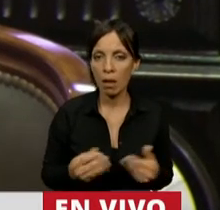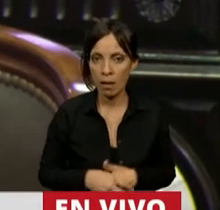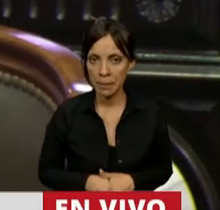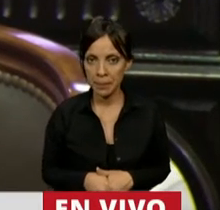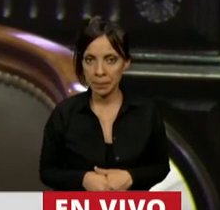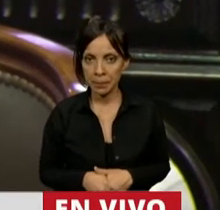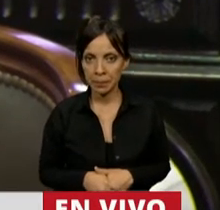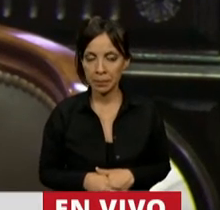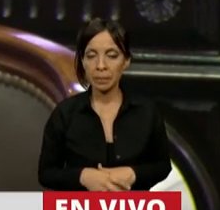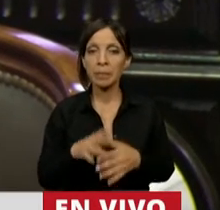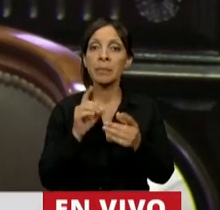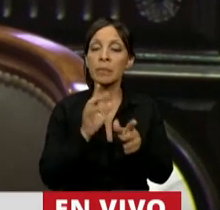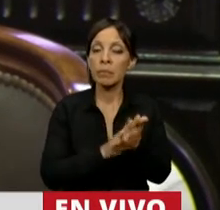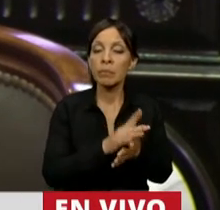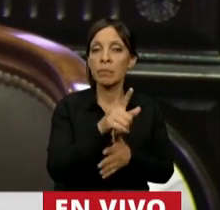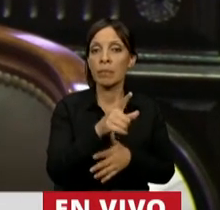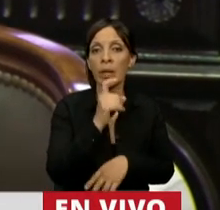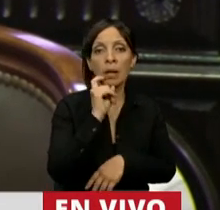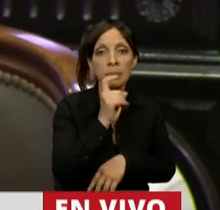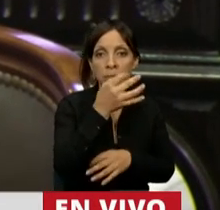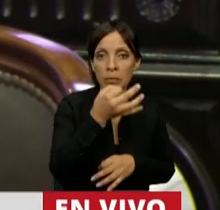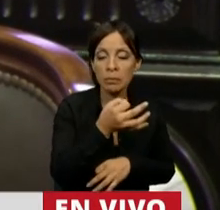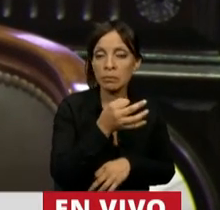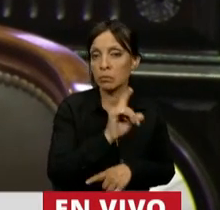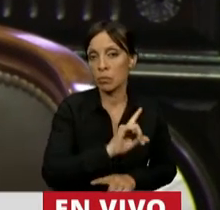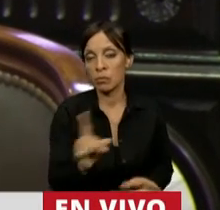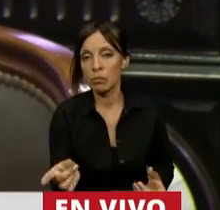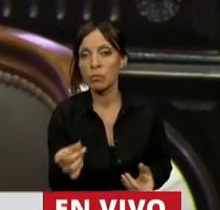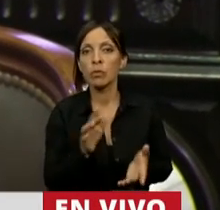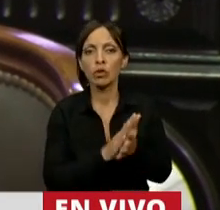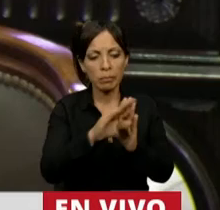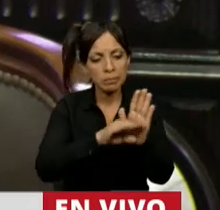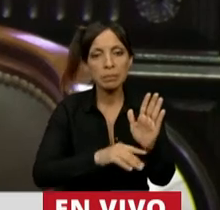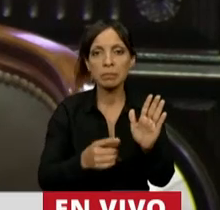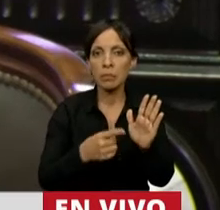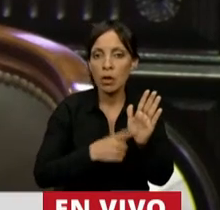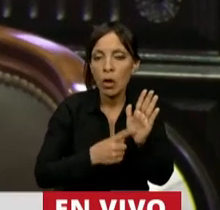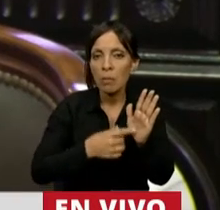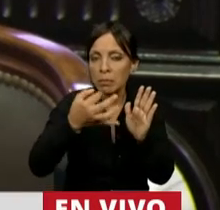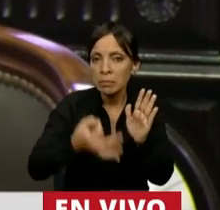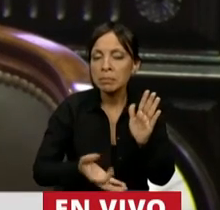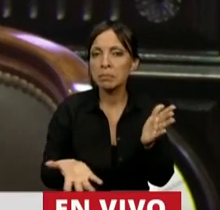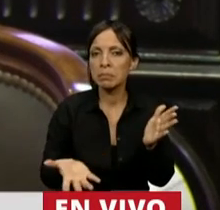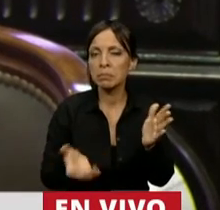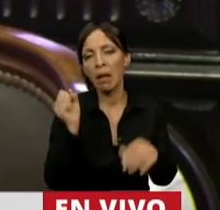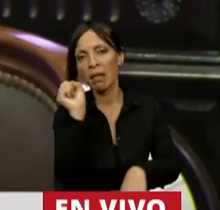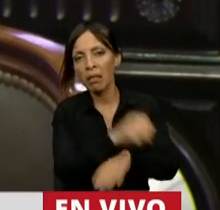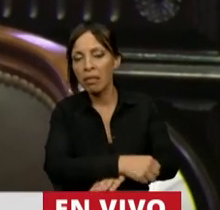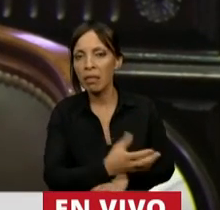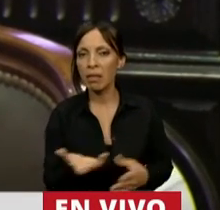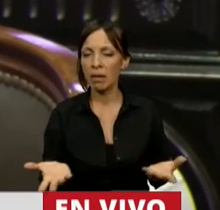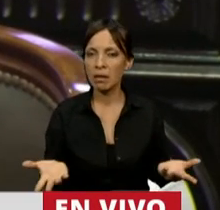que ver con incumplir con el Estado de Derecho, con nuestro plexo normativo, con mirar para el otro